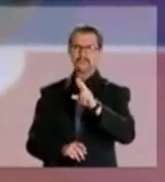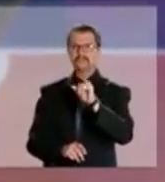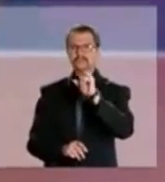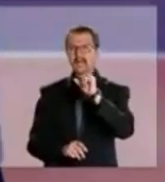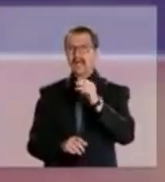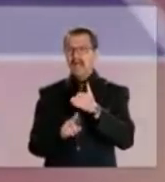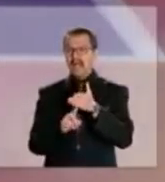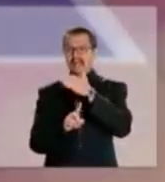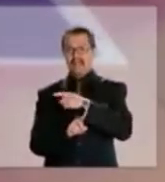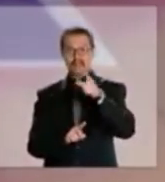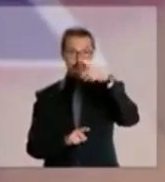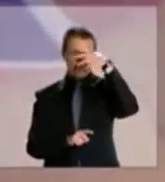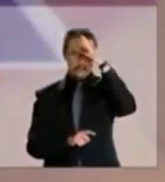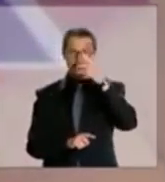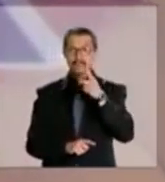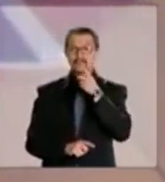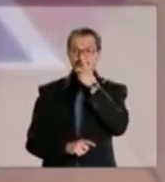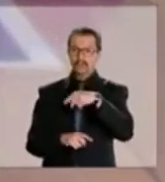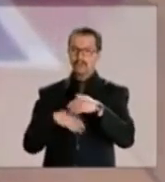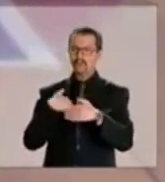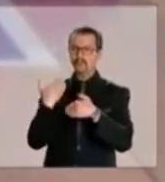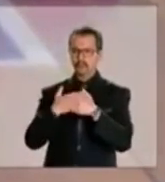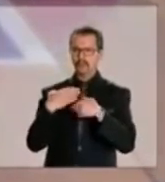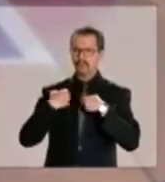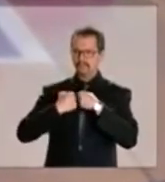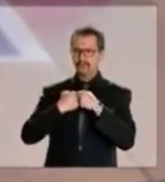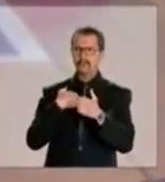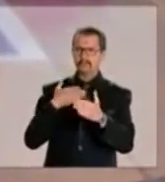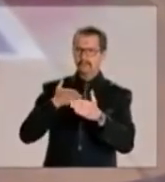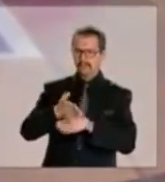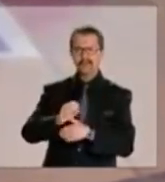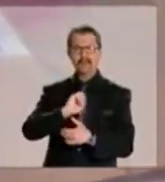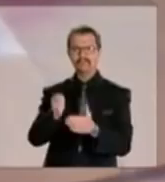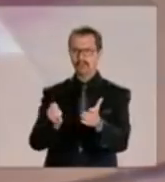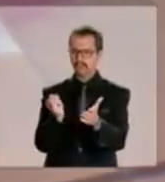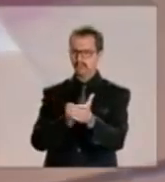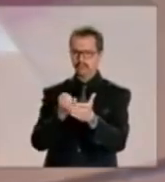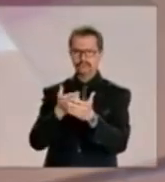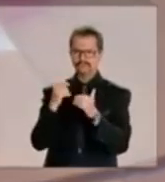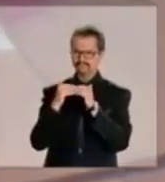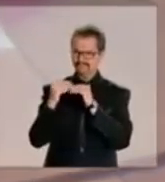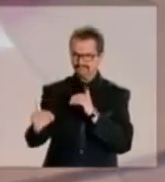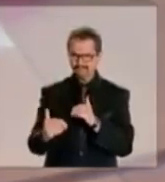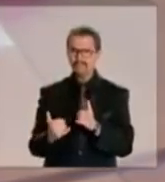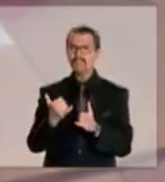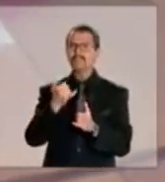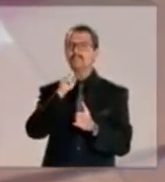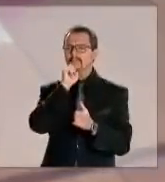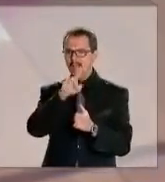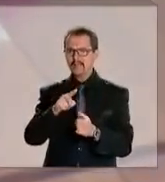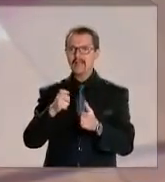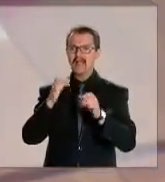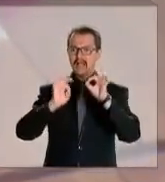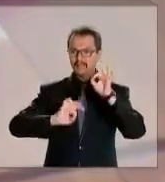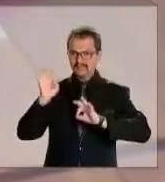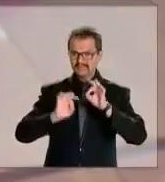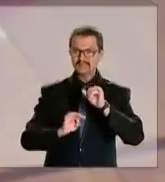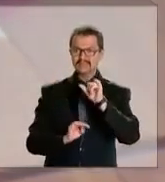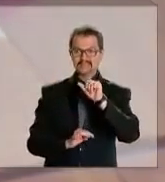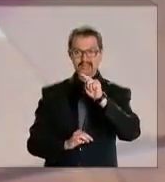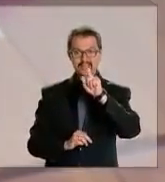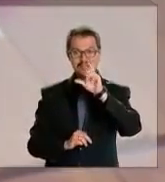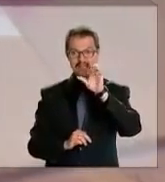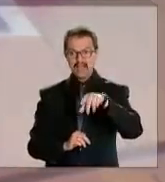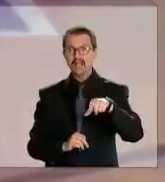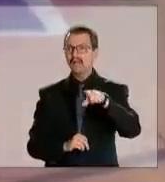tendríamos un impuesto transfronterizo que estaría haciendo redadas que denunciaría el tratado de libre comercio y al